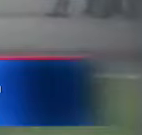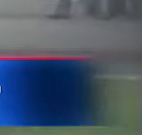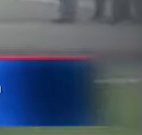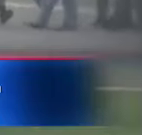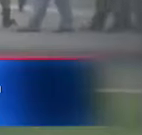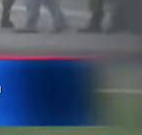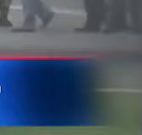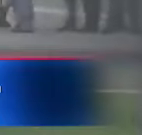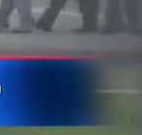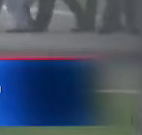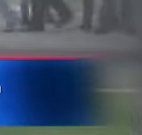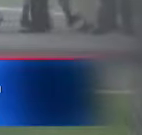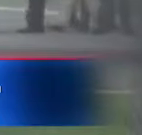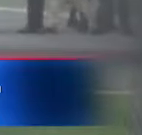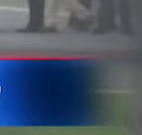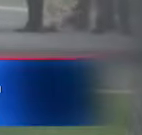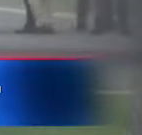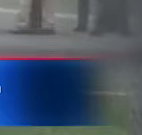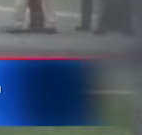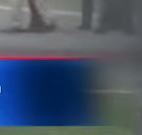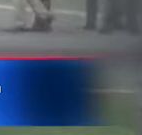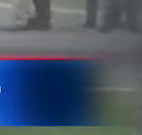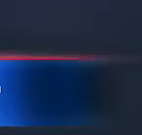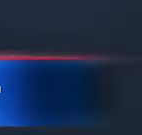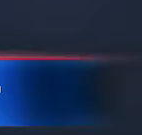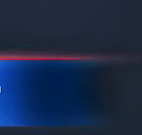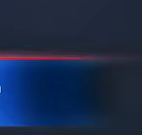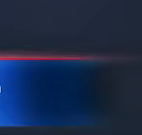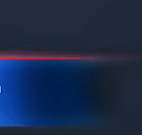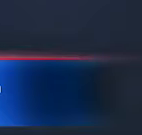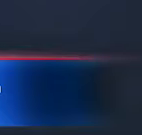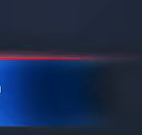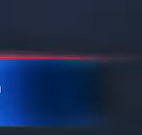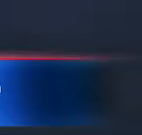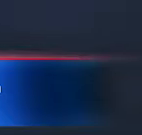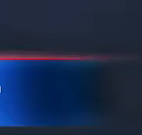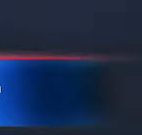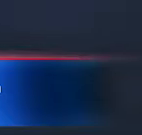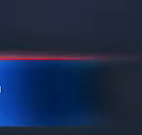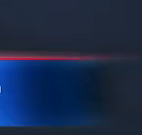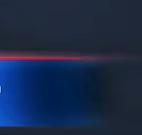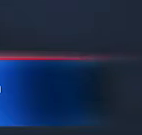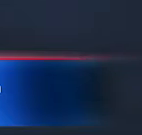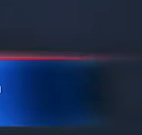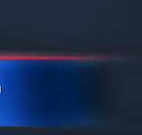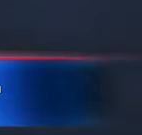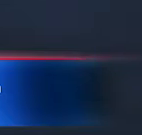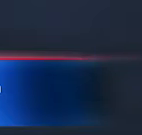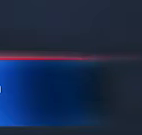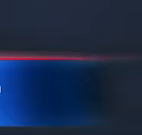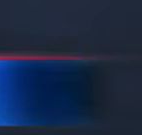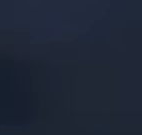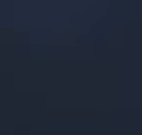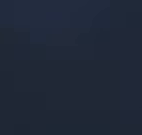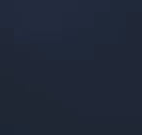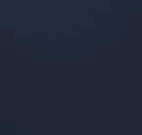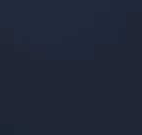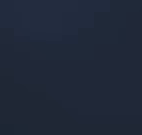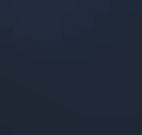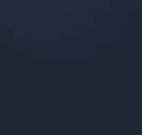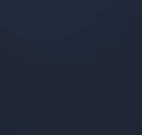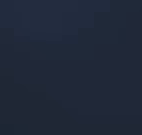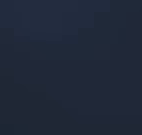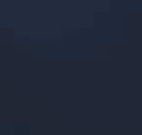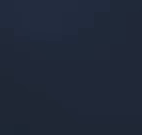Unidos, en un viaje que justificaron como trabajo. ¿Lo sigue jodiendo? Ja, ja, ja. Le hago acercamiento con Fito para que lo deje de